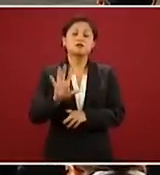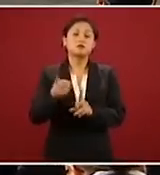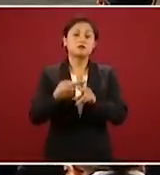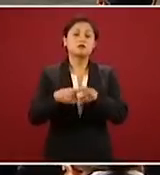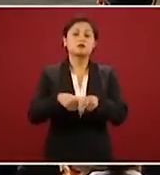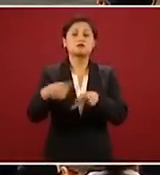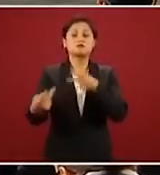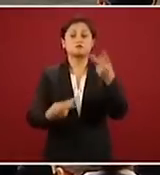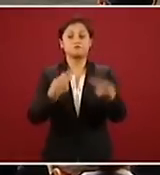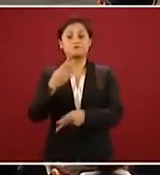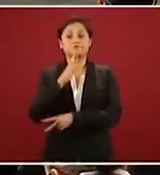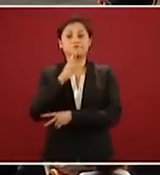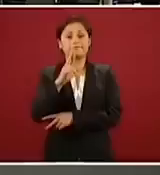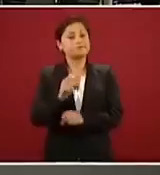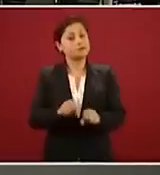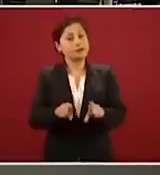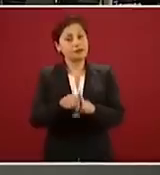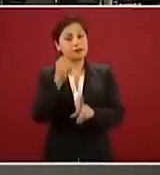respuestas.